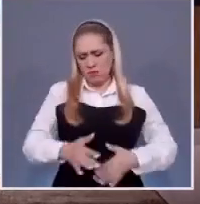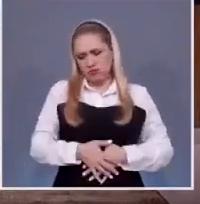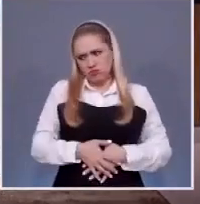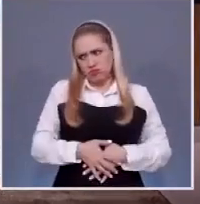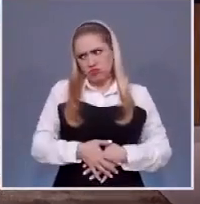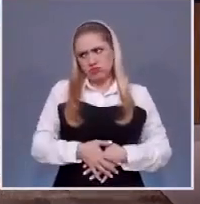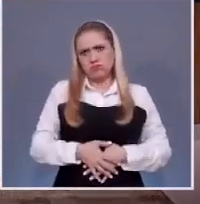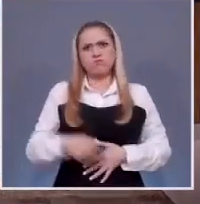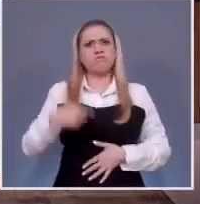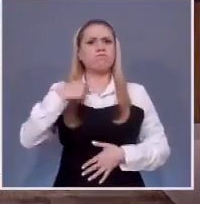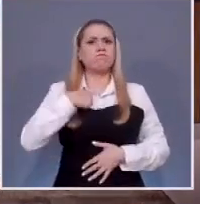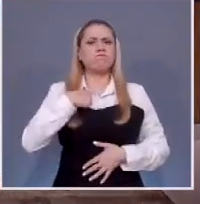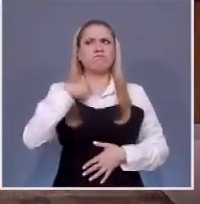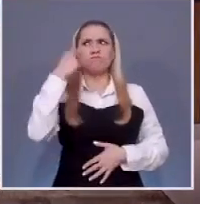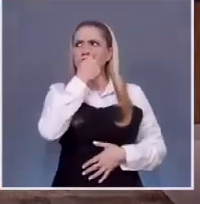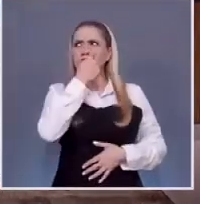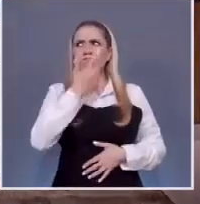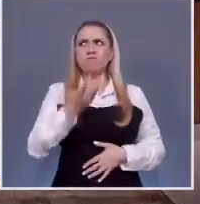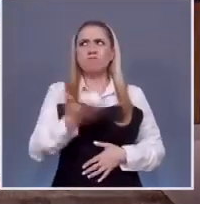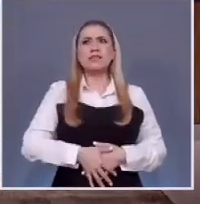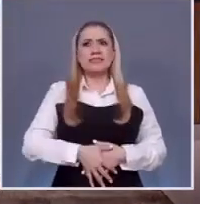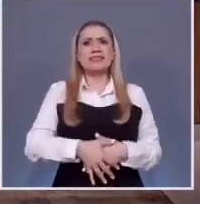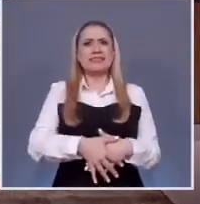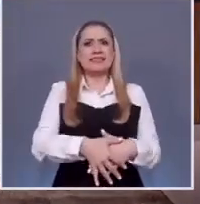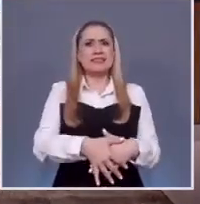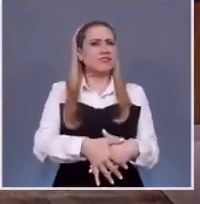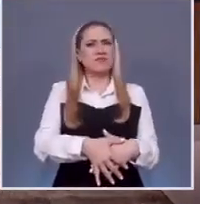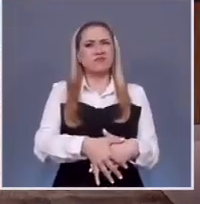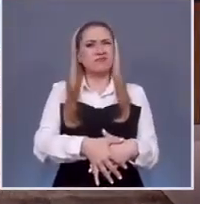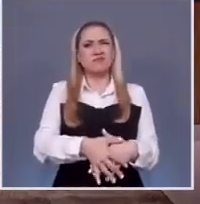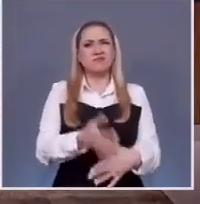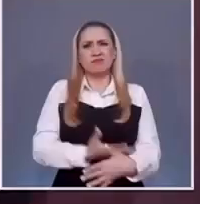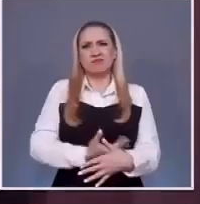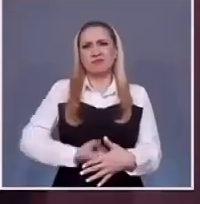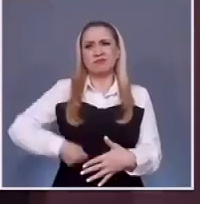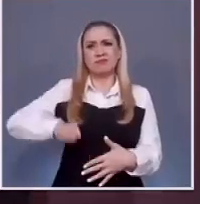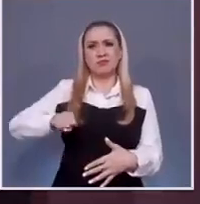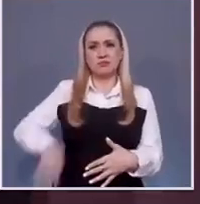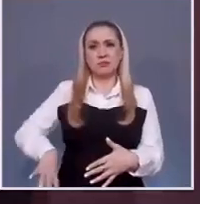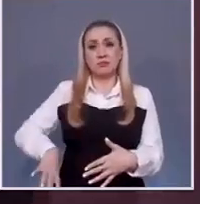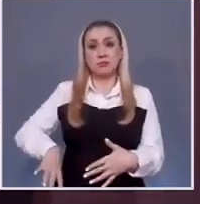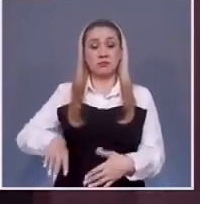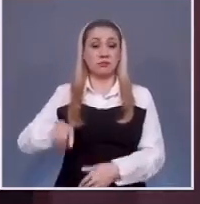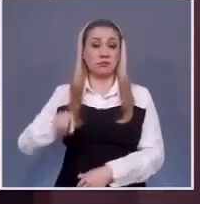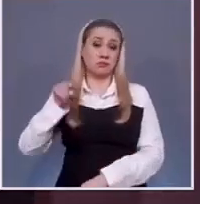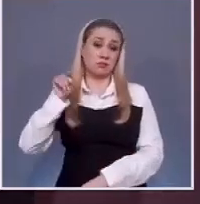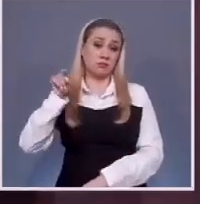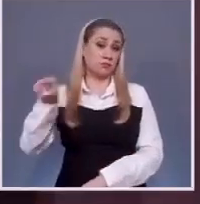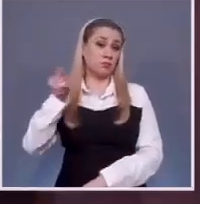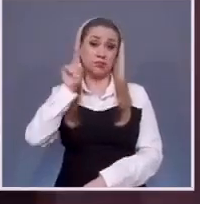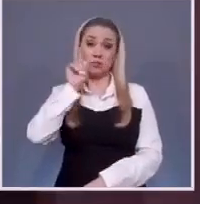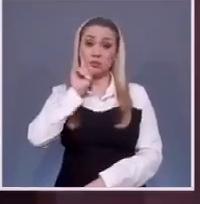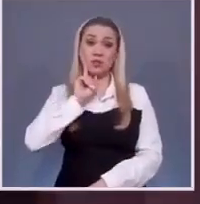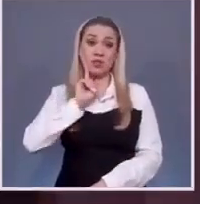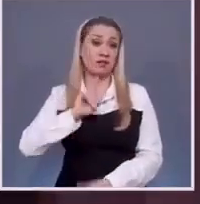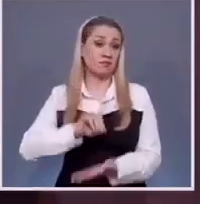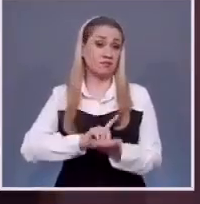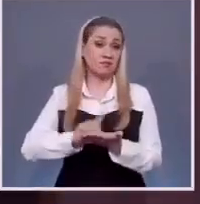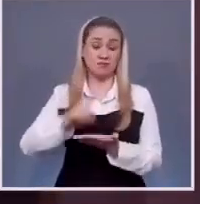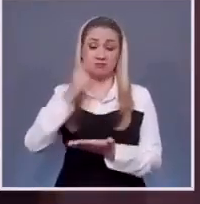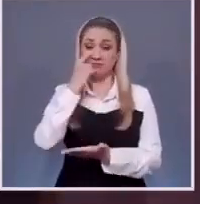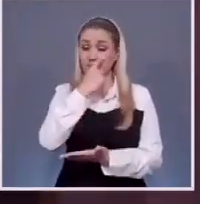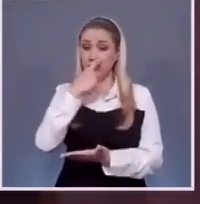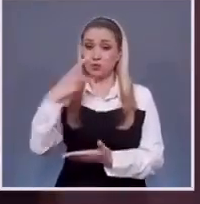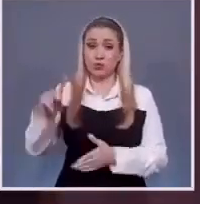un aborto. Sí, en términos legales a la mujer, en términos naturales a ella, porque es propiamente su cuerpo. Sin embargo,